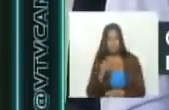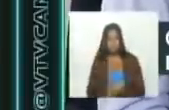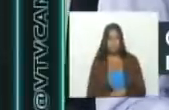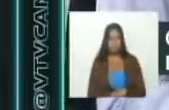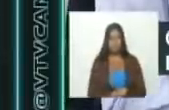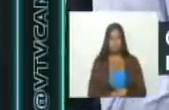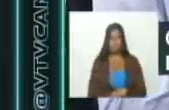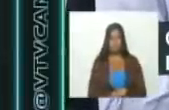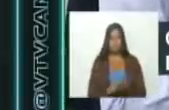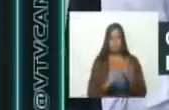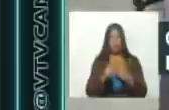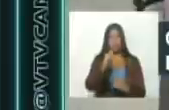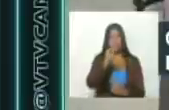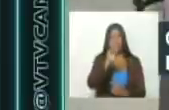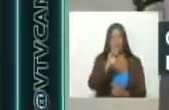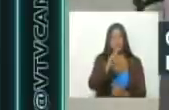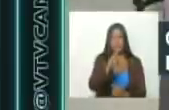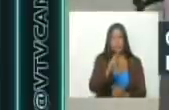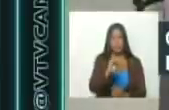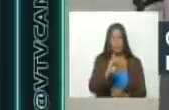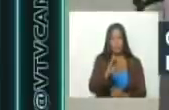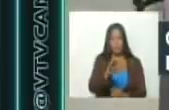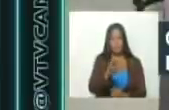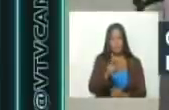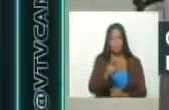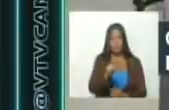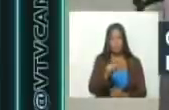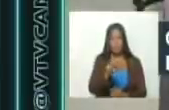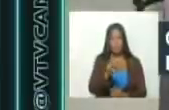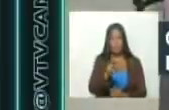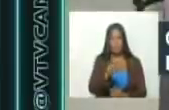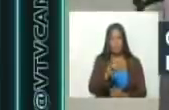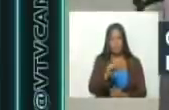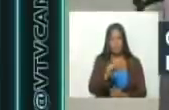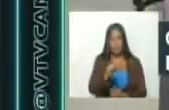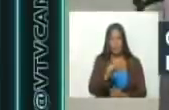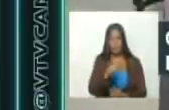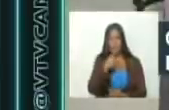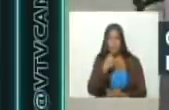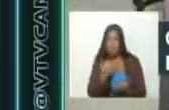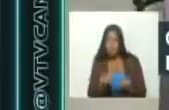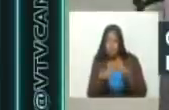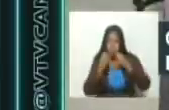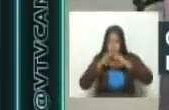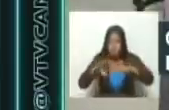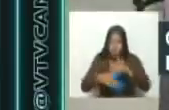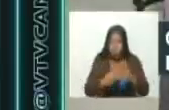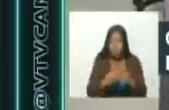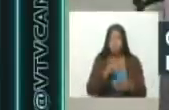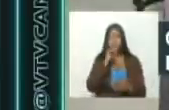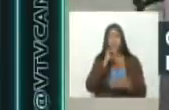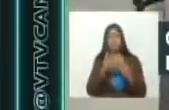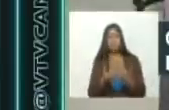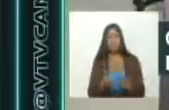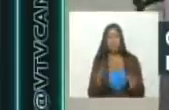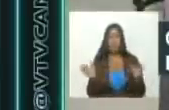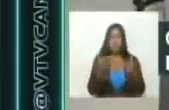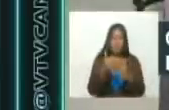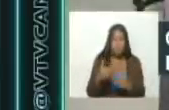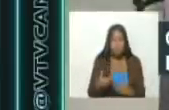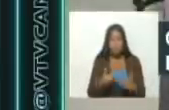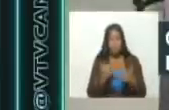una información muy importante el pasado viernes, donde el presidente pues ordenó que se le diera difusión a esa información, que es la